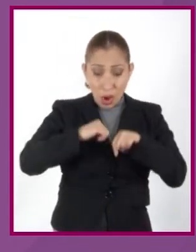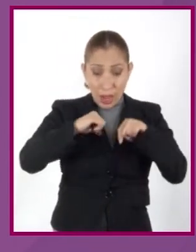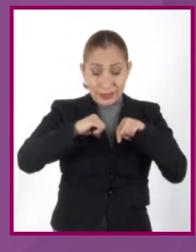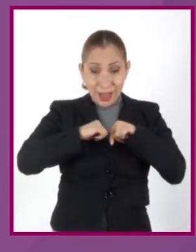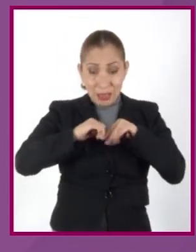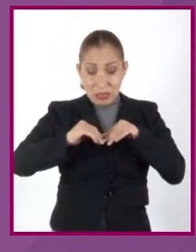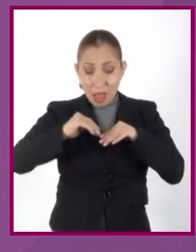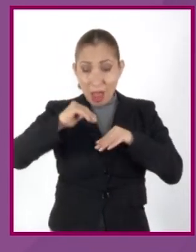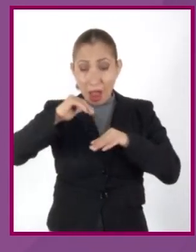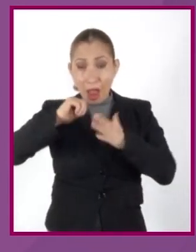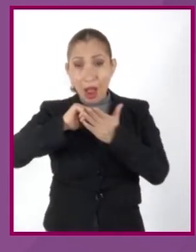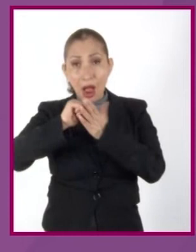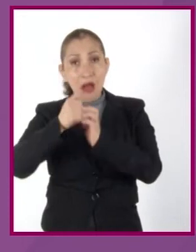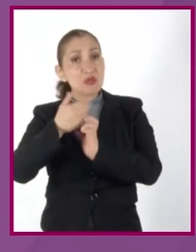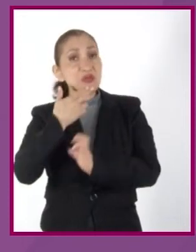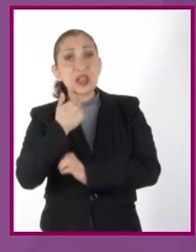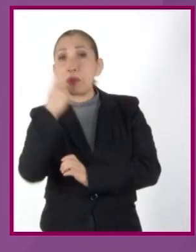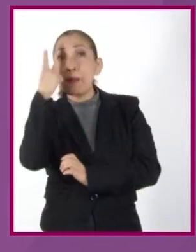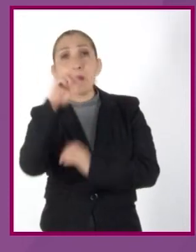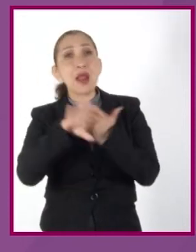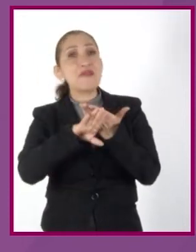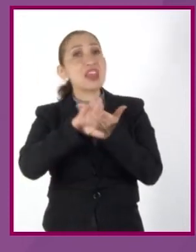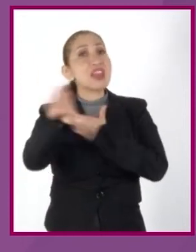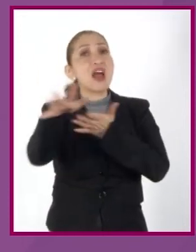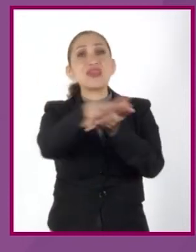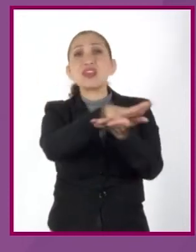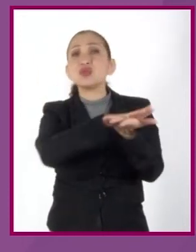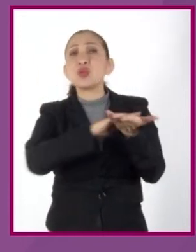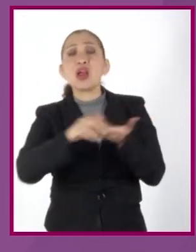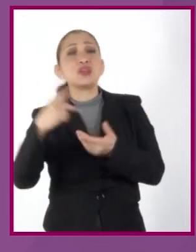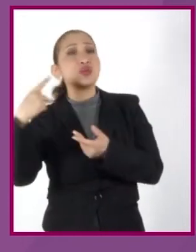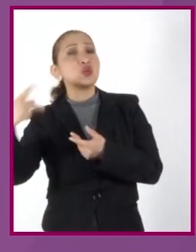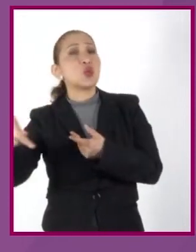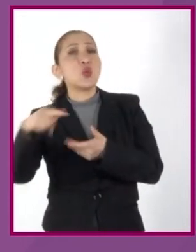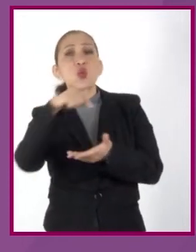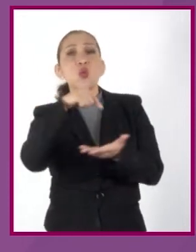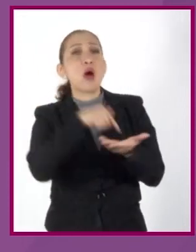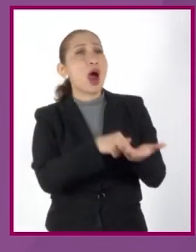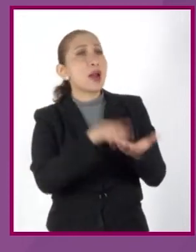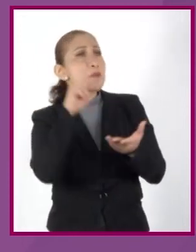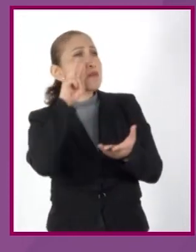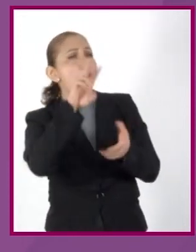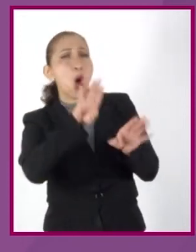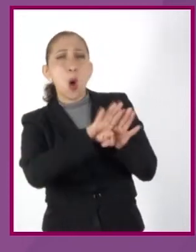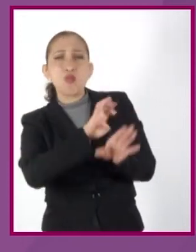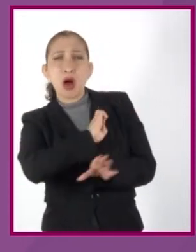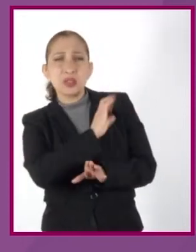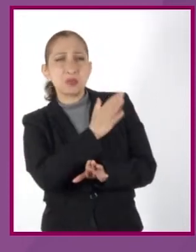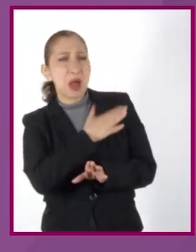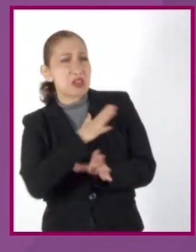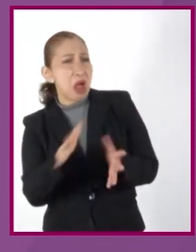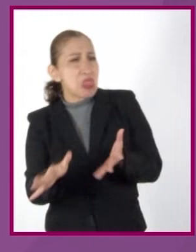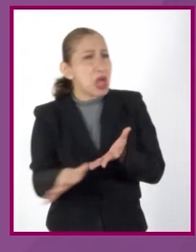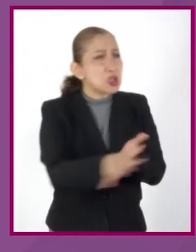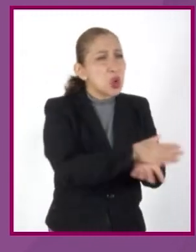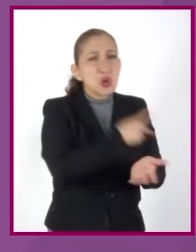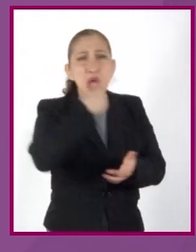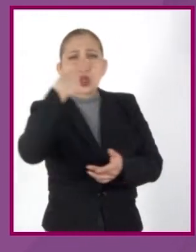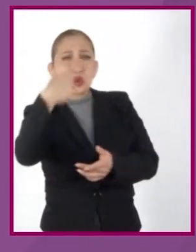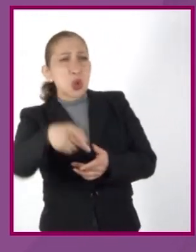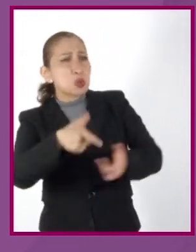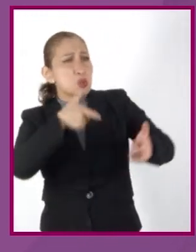casi, de nada había servido para evitar la destrucción. Había visto cómo los bárbaros arrasaban con sus